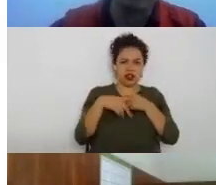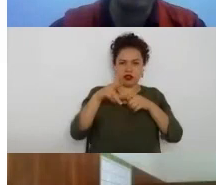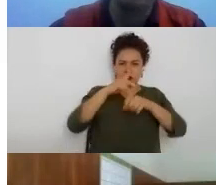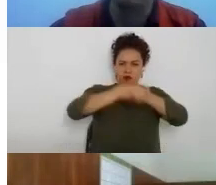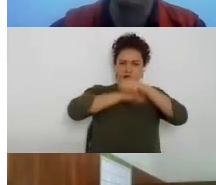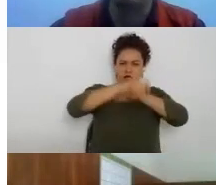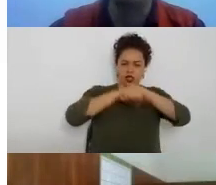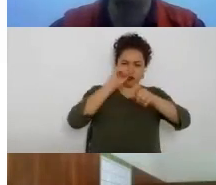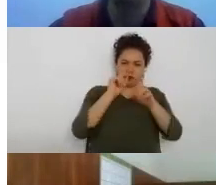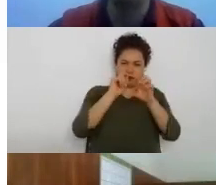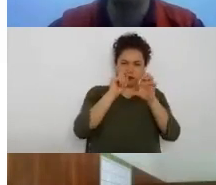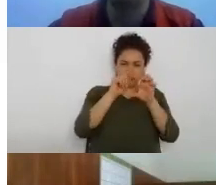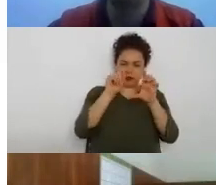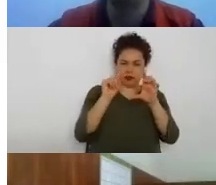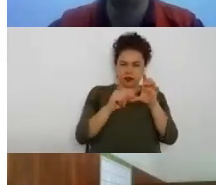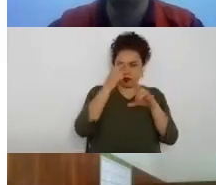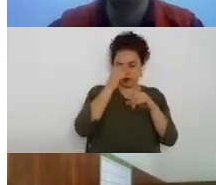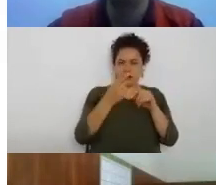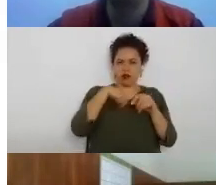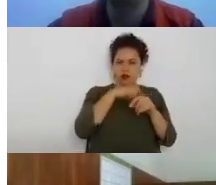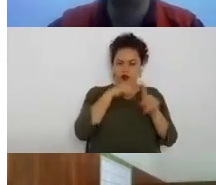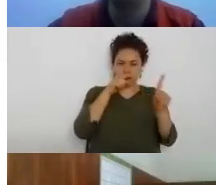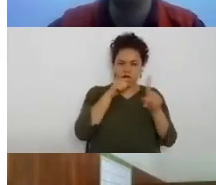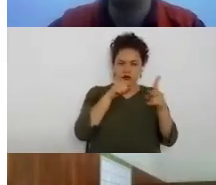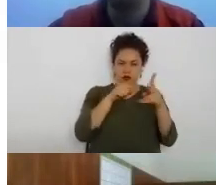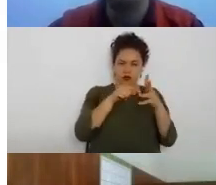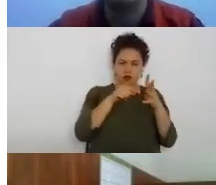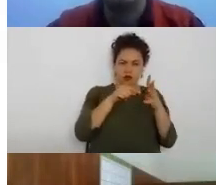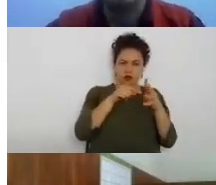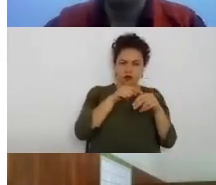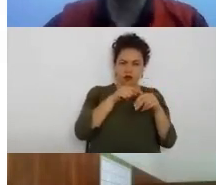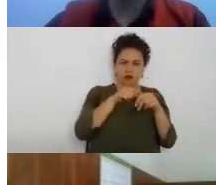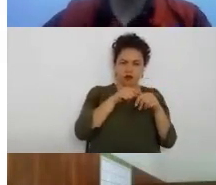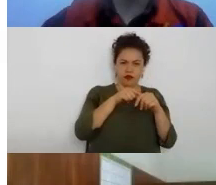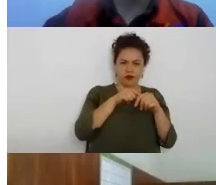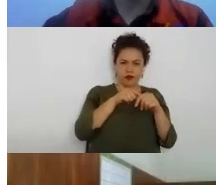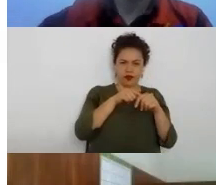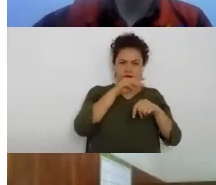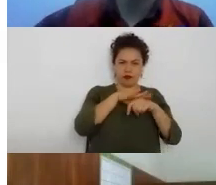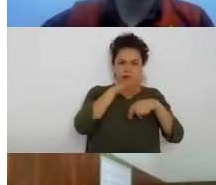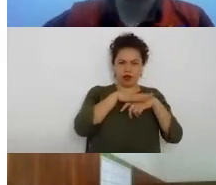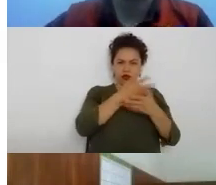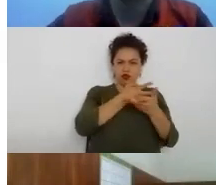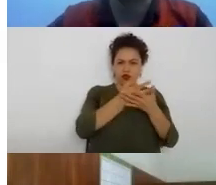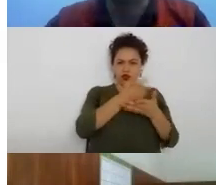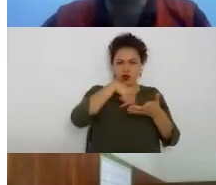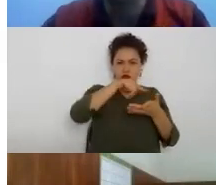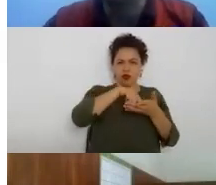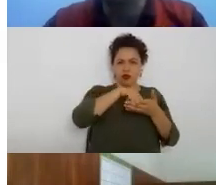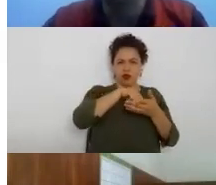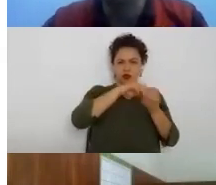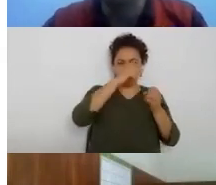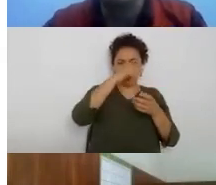con el objetivo de hacer más cómodo el vendaje, el sitio, o para más